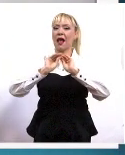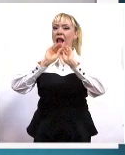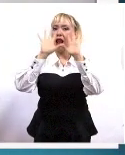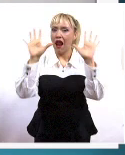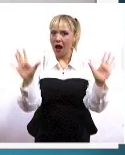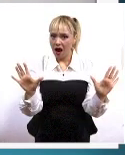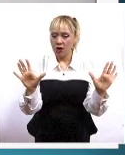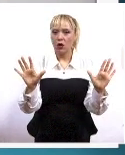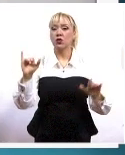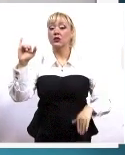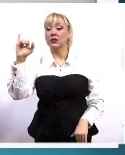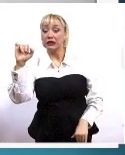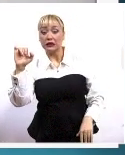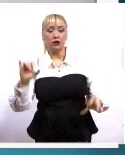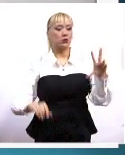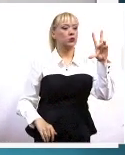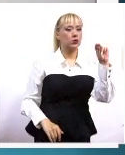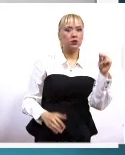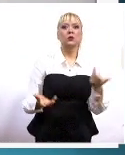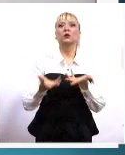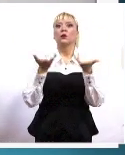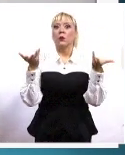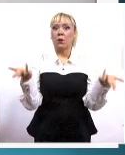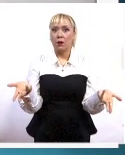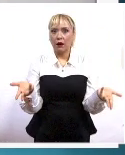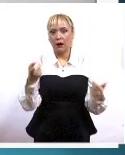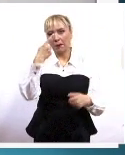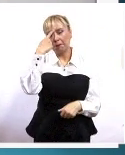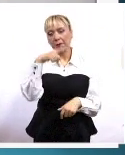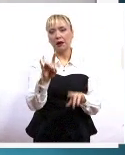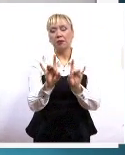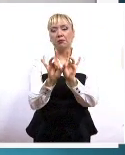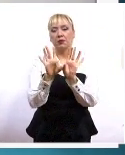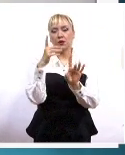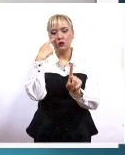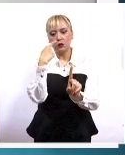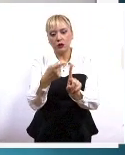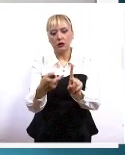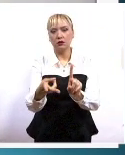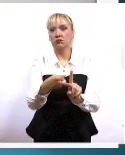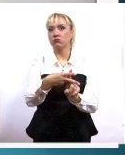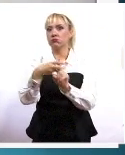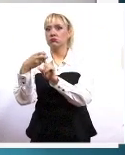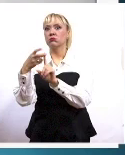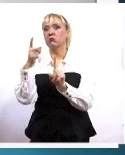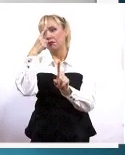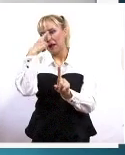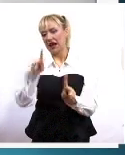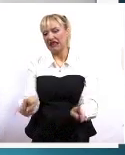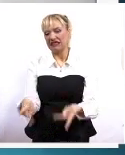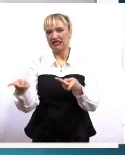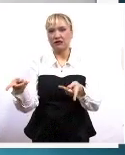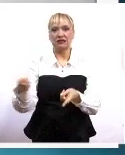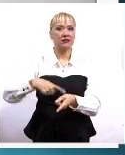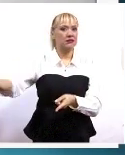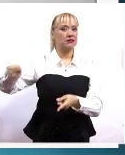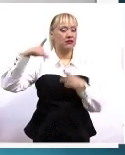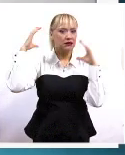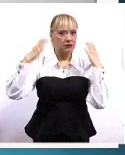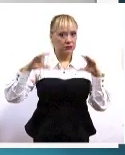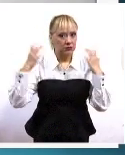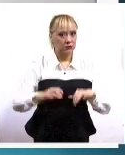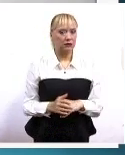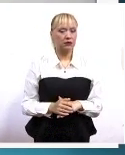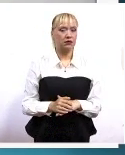de cuándo sí se está en una situación de trata, porque en muchas ocasiones también en